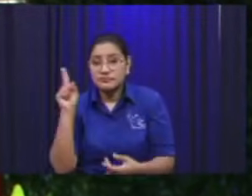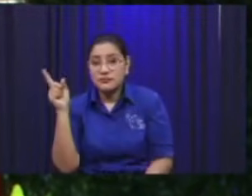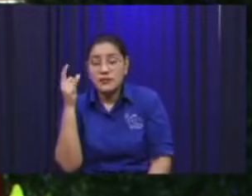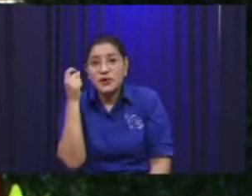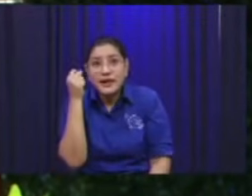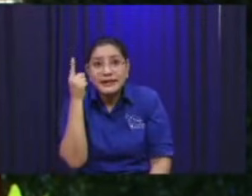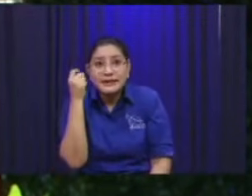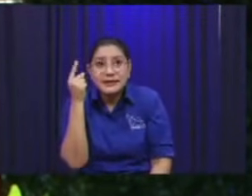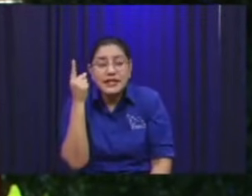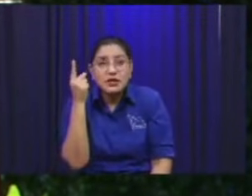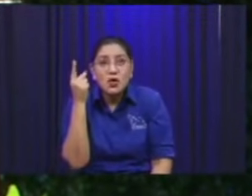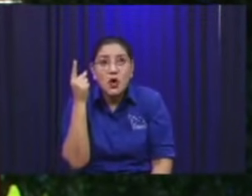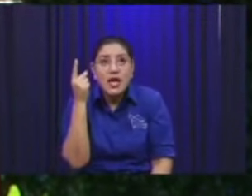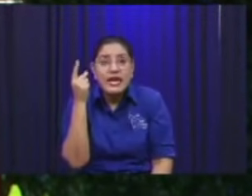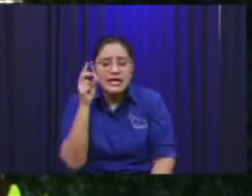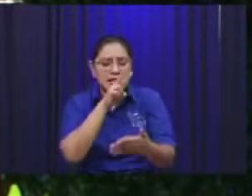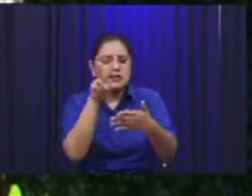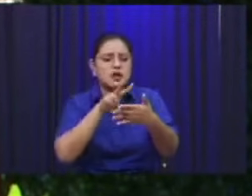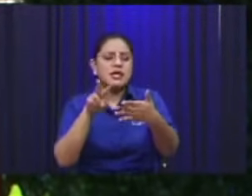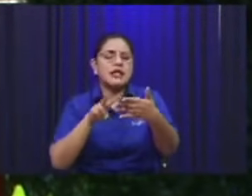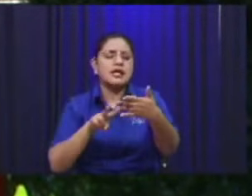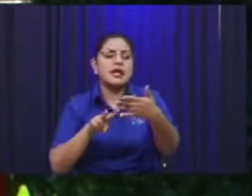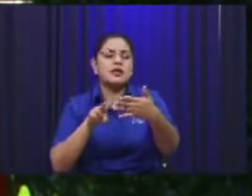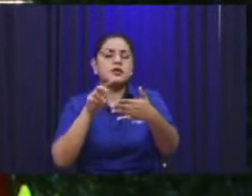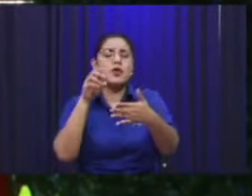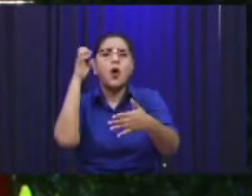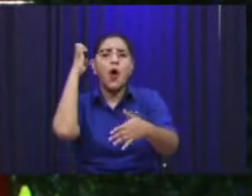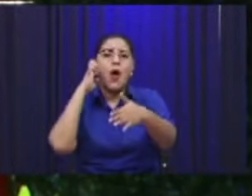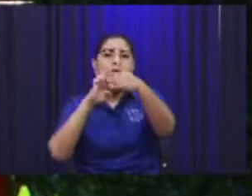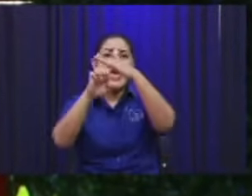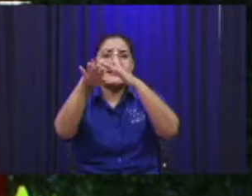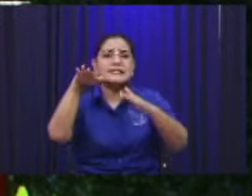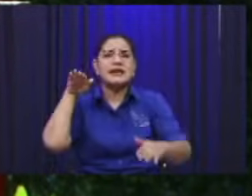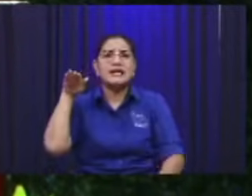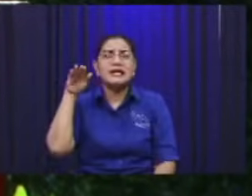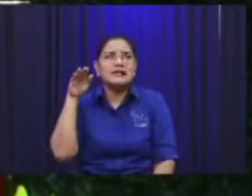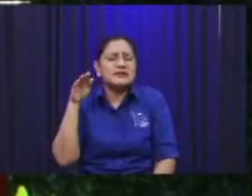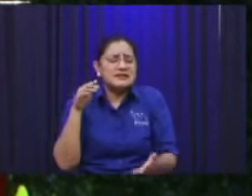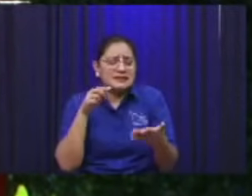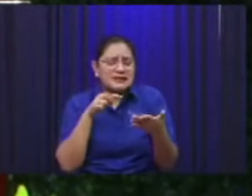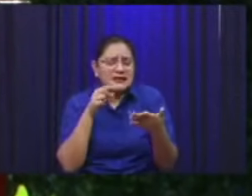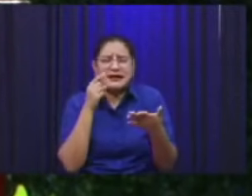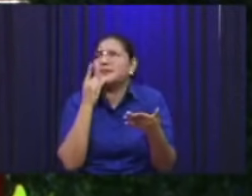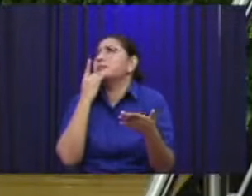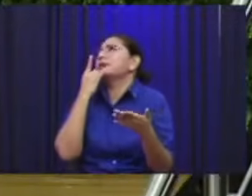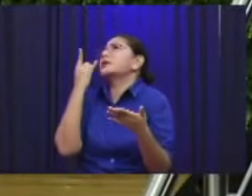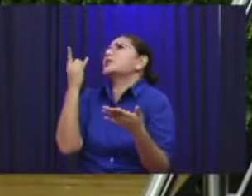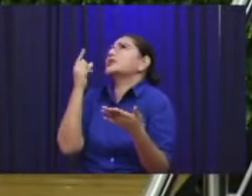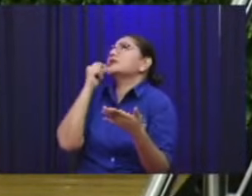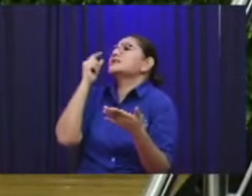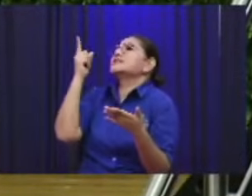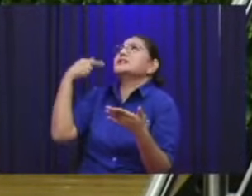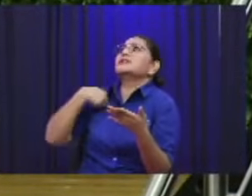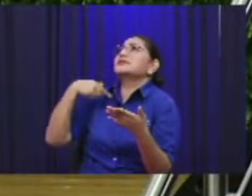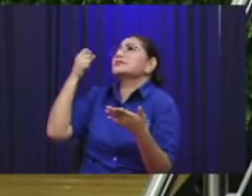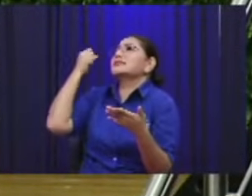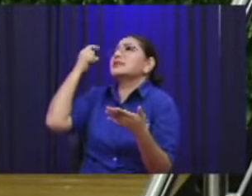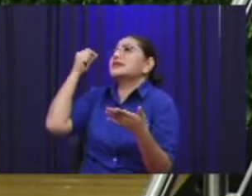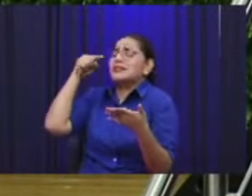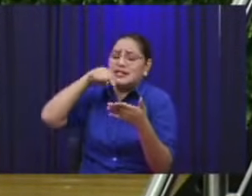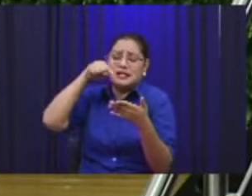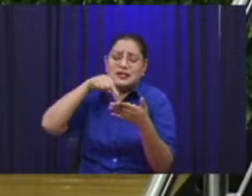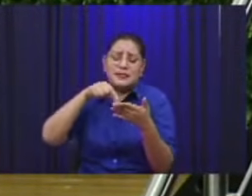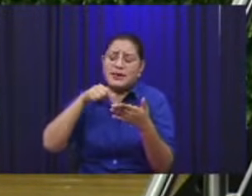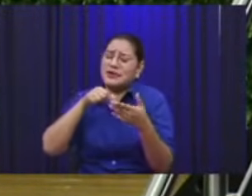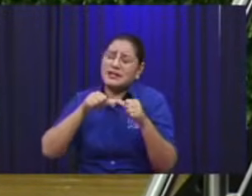leo ezequiel dio a la vista a ver qué es decir señor yo creo que a su tiempo me lo vas a mostrar pero ahorita